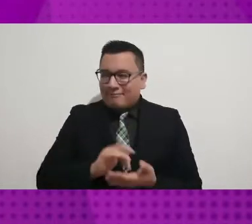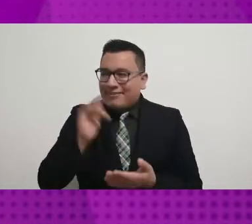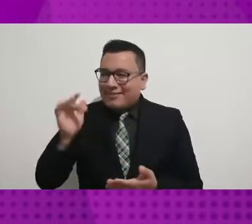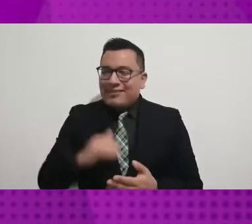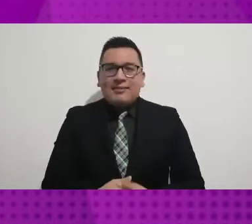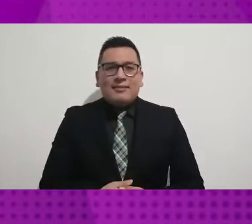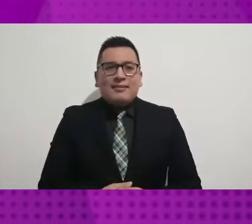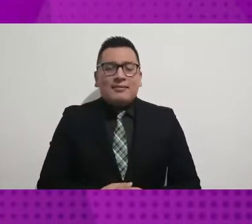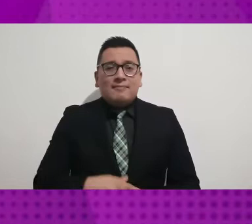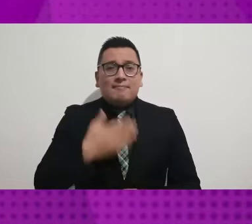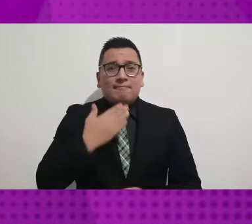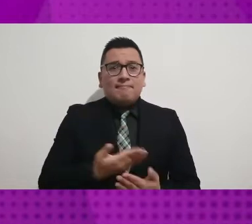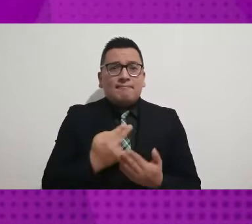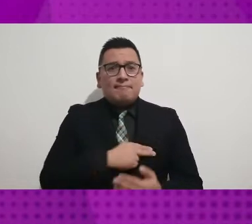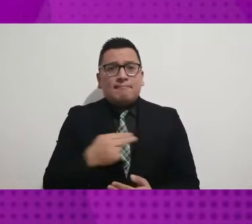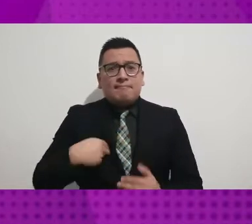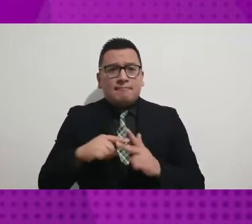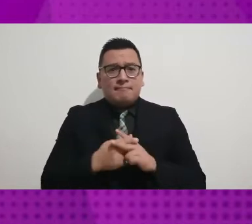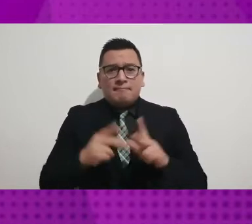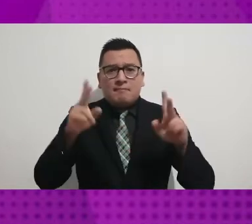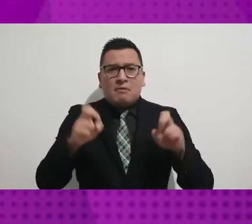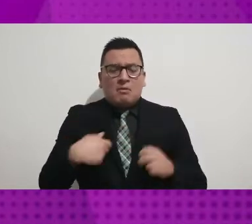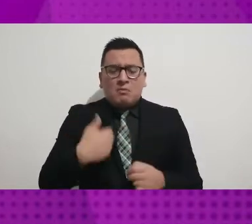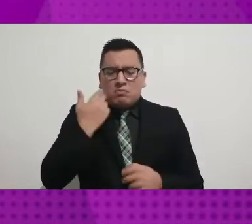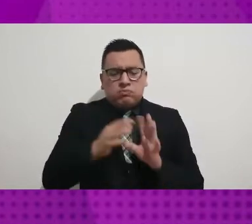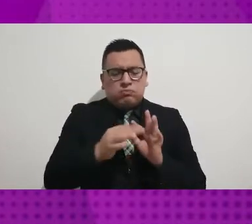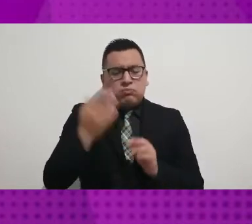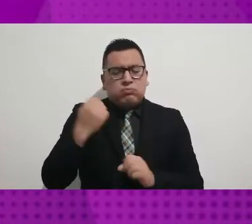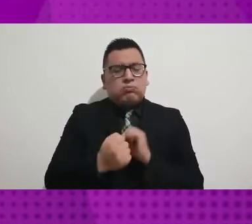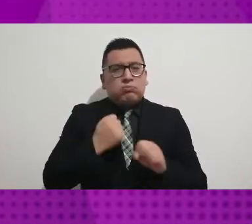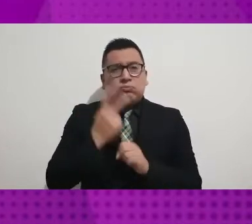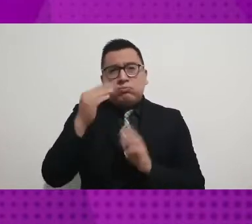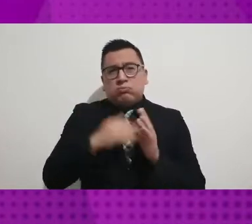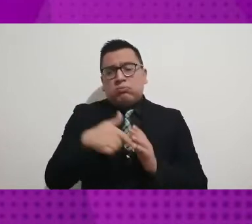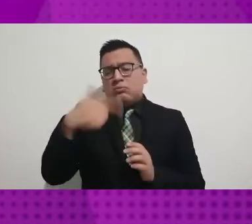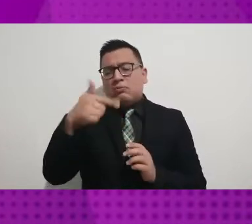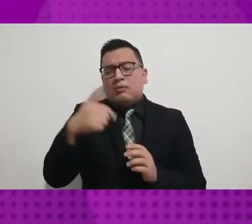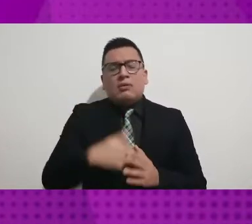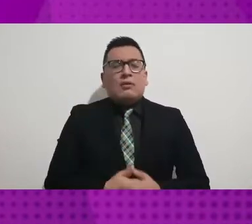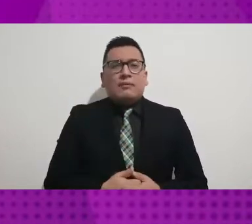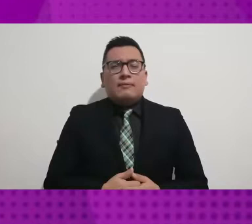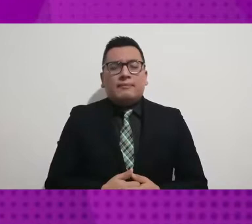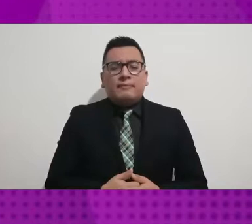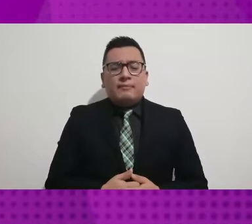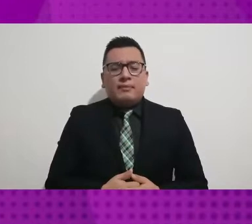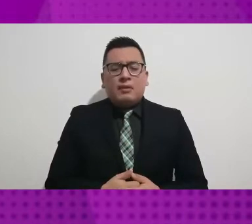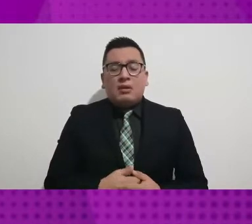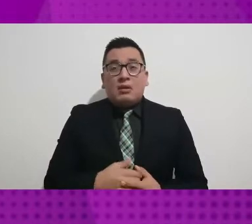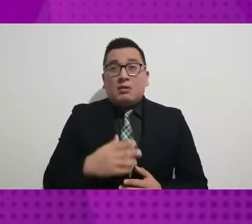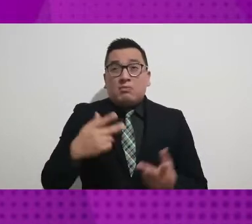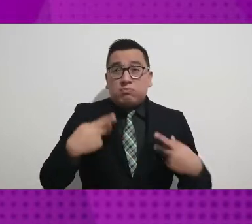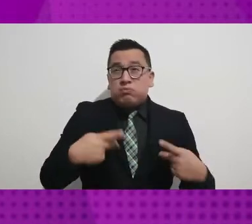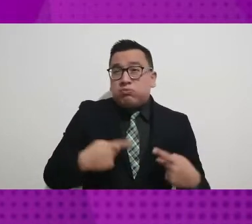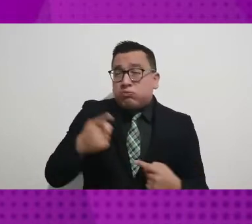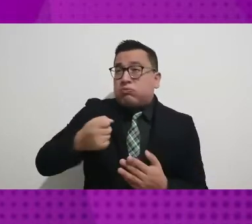escucha. Muchas gracias. Y bien, para iniciar con el tema, quiero comentarles que en el año 2012, a raíz de las